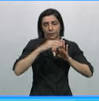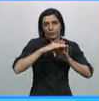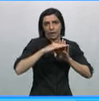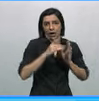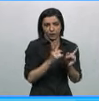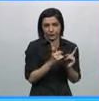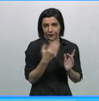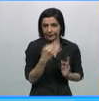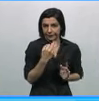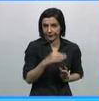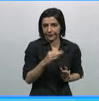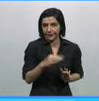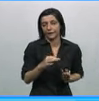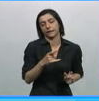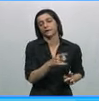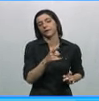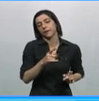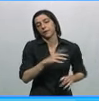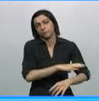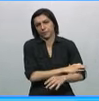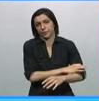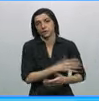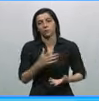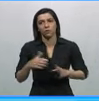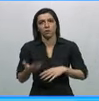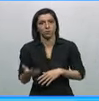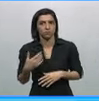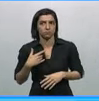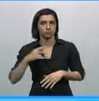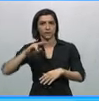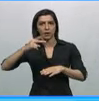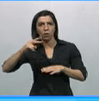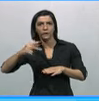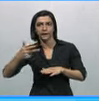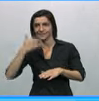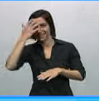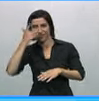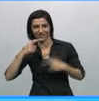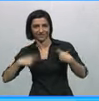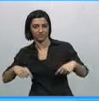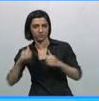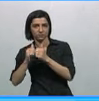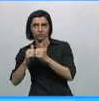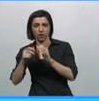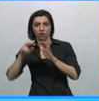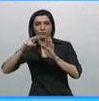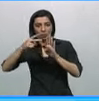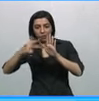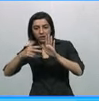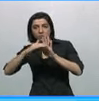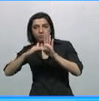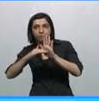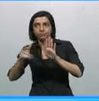después se van a enfrentar el segundo y el tercero, en este caso, que es San Lorenzo Central, que también tienen presión por